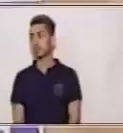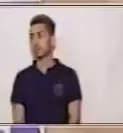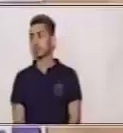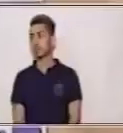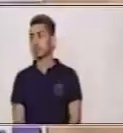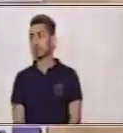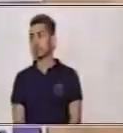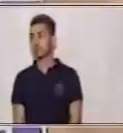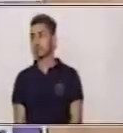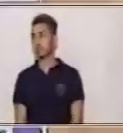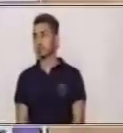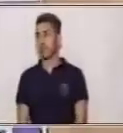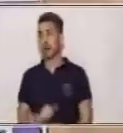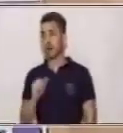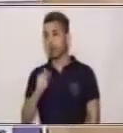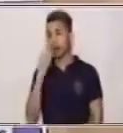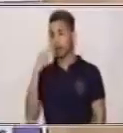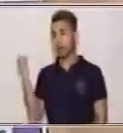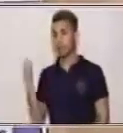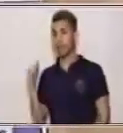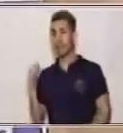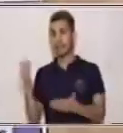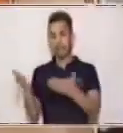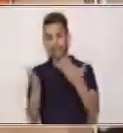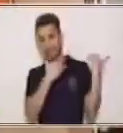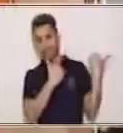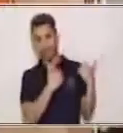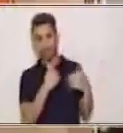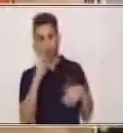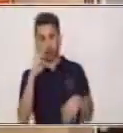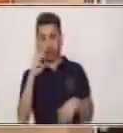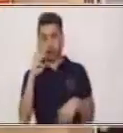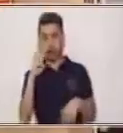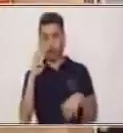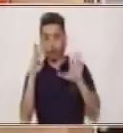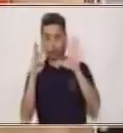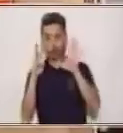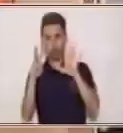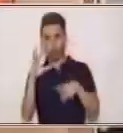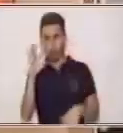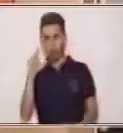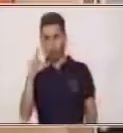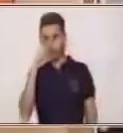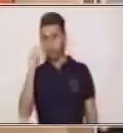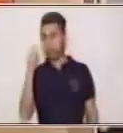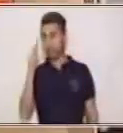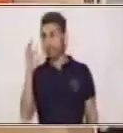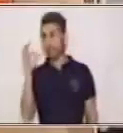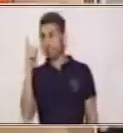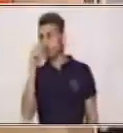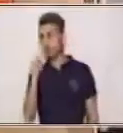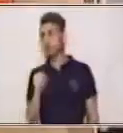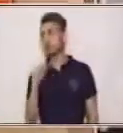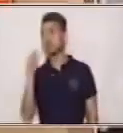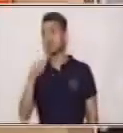cuenta cómo se pueden comparar las fracciones. Vamos a comparar los, ¿qué